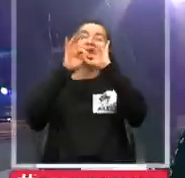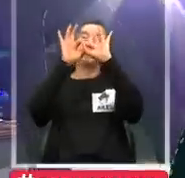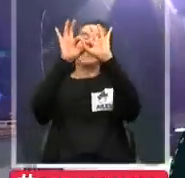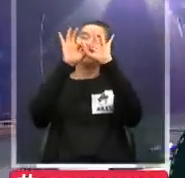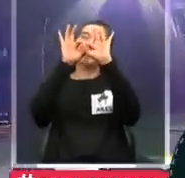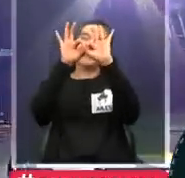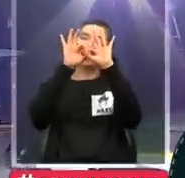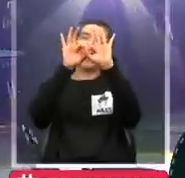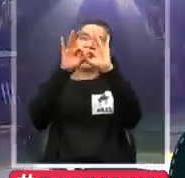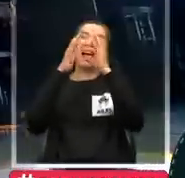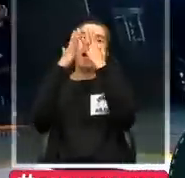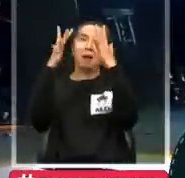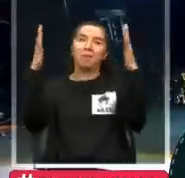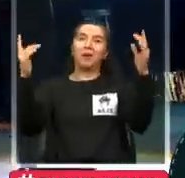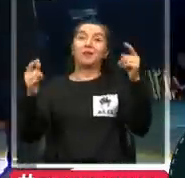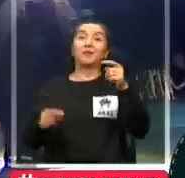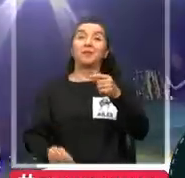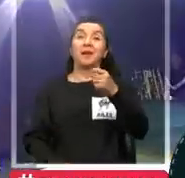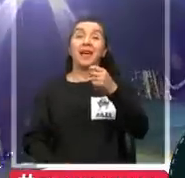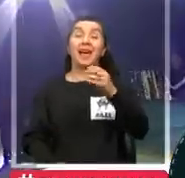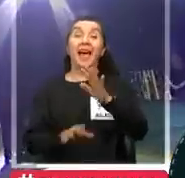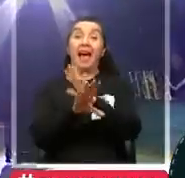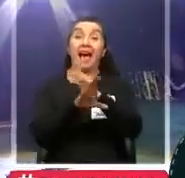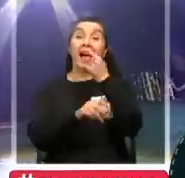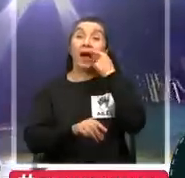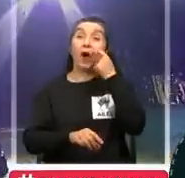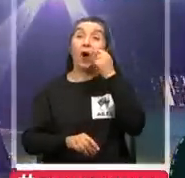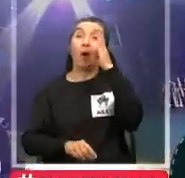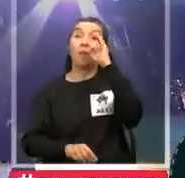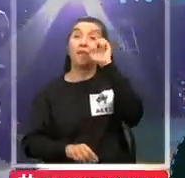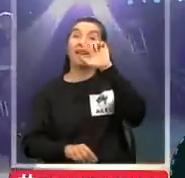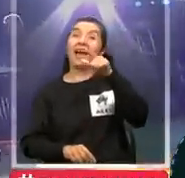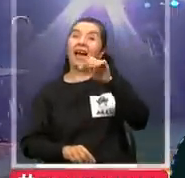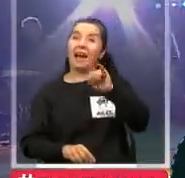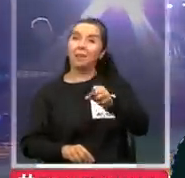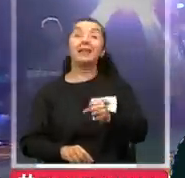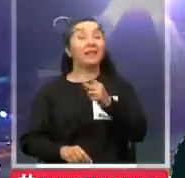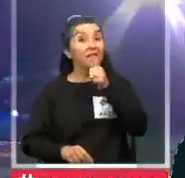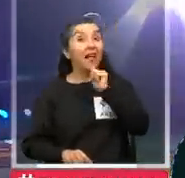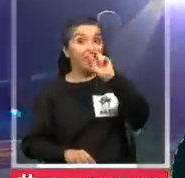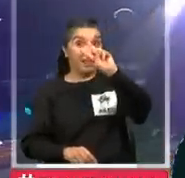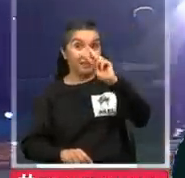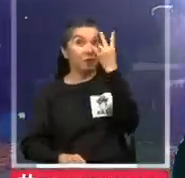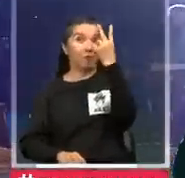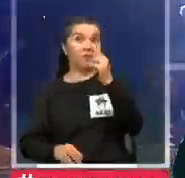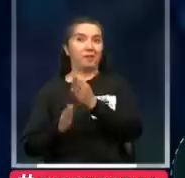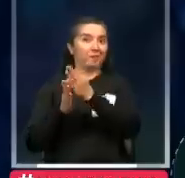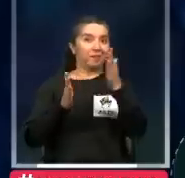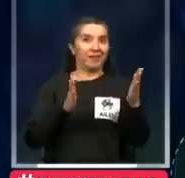Ese aplauso para Benjamín. Tremendo compañero. Y se viene la segunda parte, chicas.